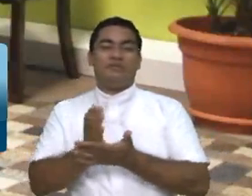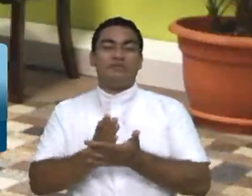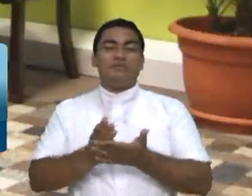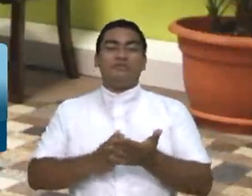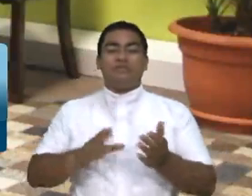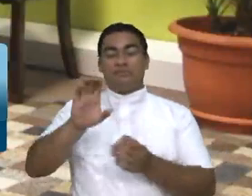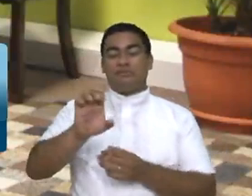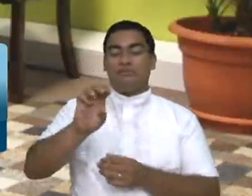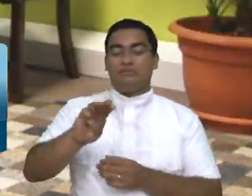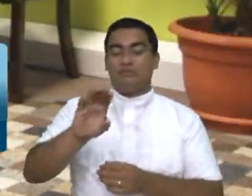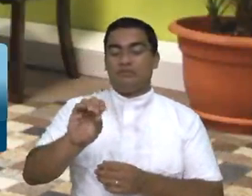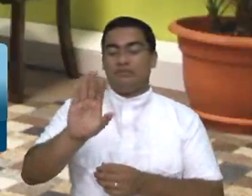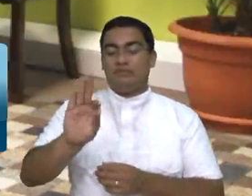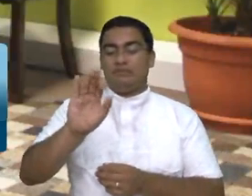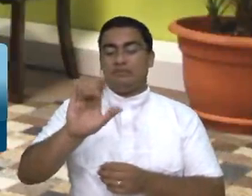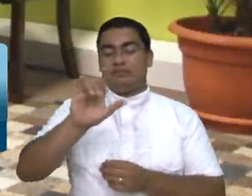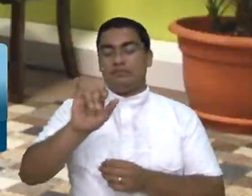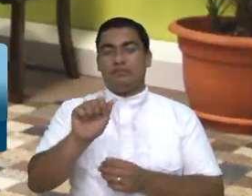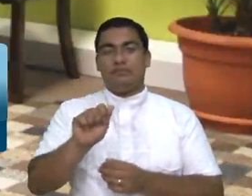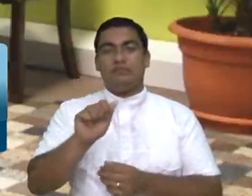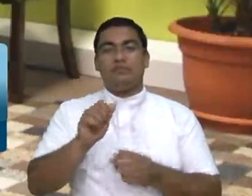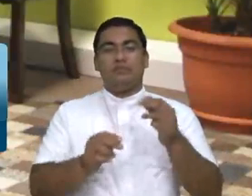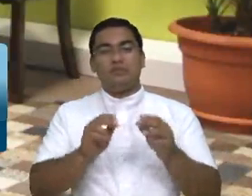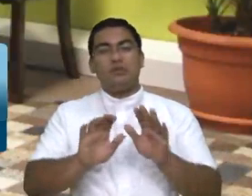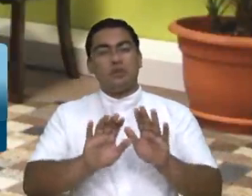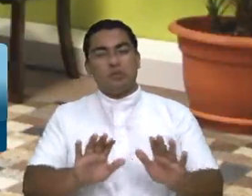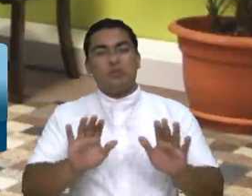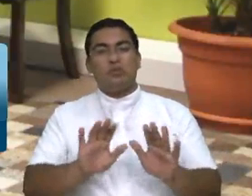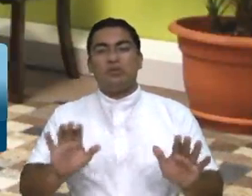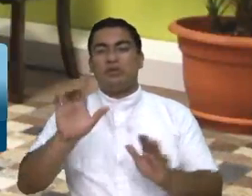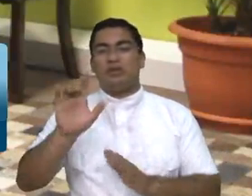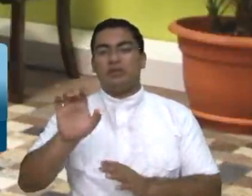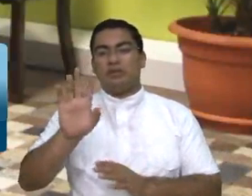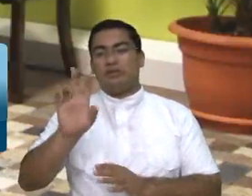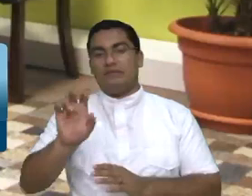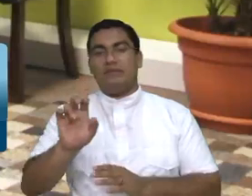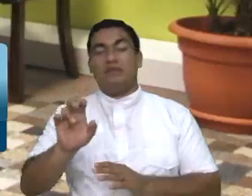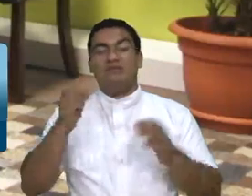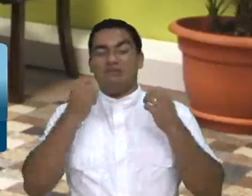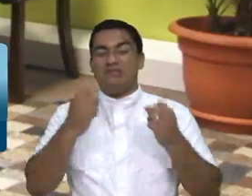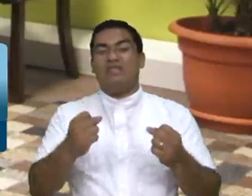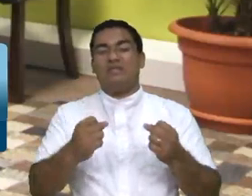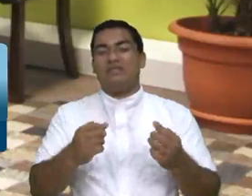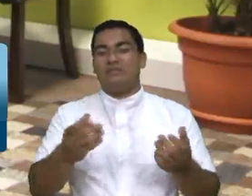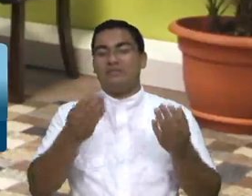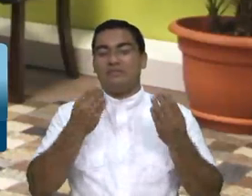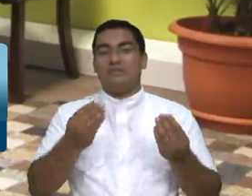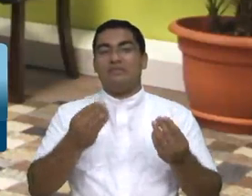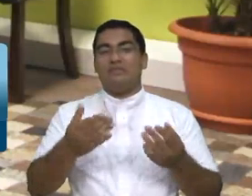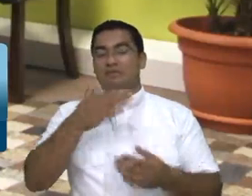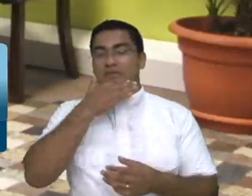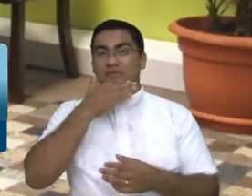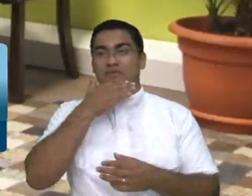la hemofilia tiene grados también, ¿verdad? Hay hemofilia leve, hemofilia moderada y hemofilia severa. Sí. La hemofilia leve son los que